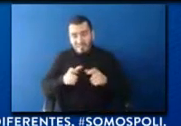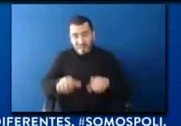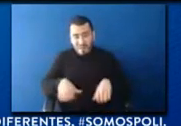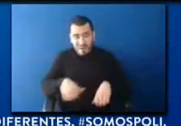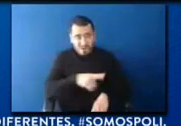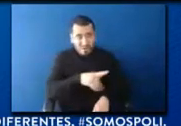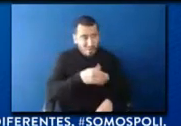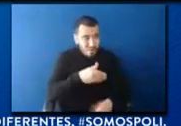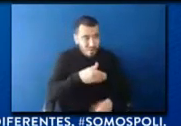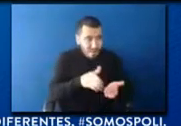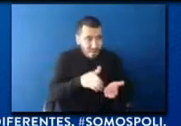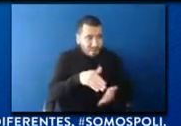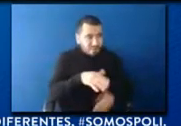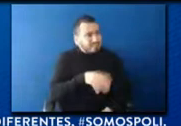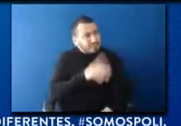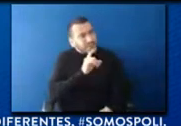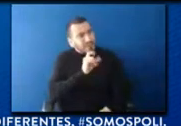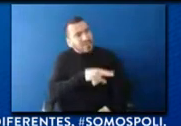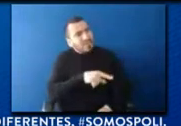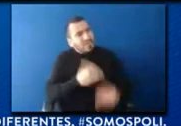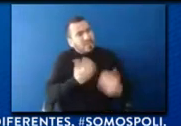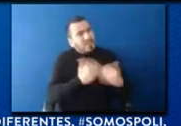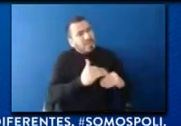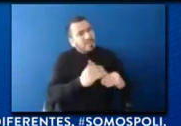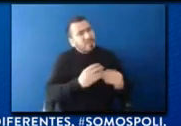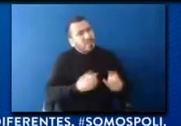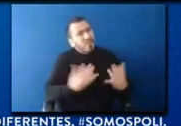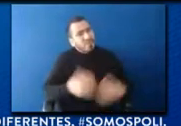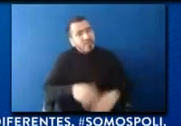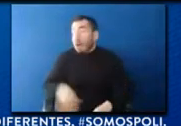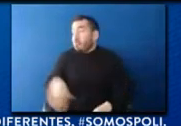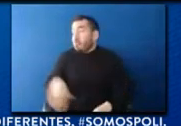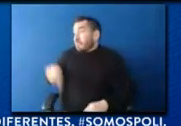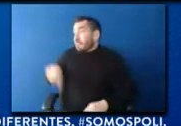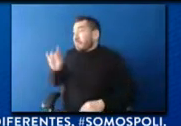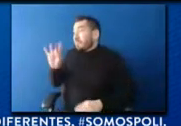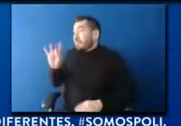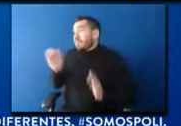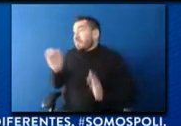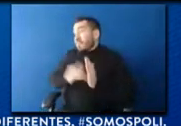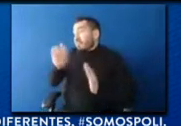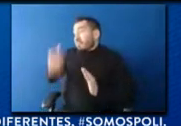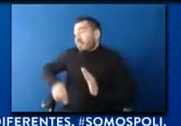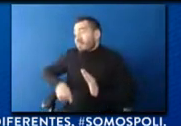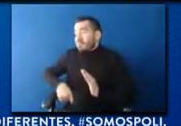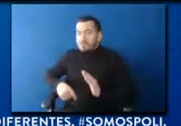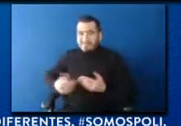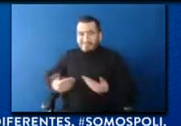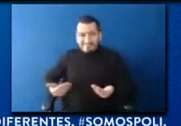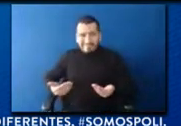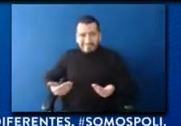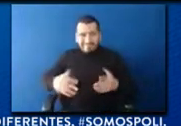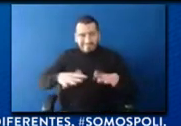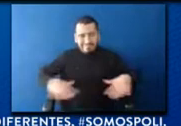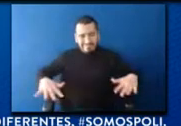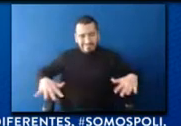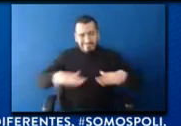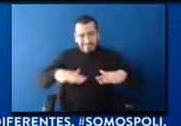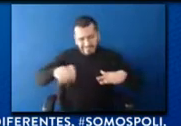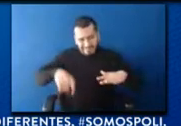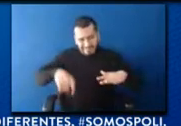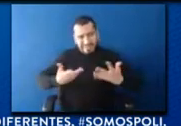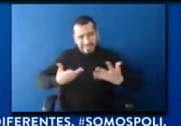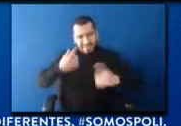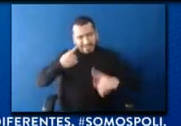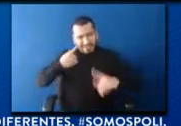Y entonces la vecina dice: no, si no me compra más de 15 mil, no. Ese tipo de discusiones no son naturales en un entorno en donde queremos transacciones digitales.